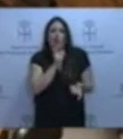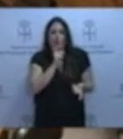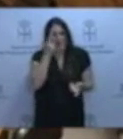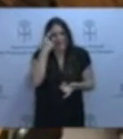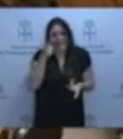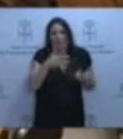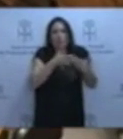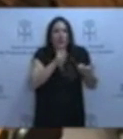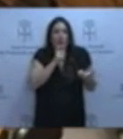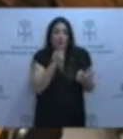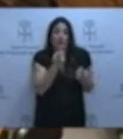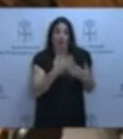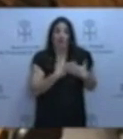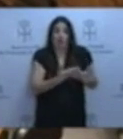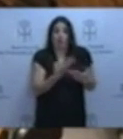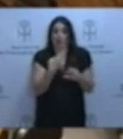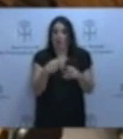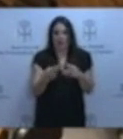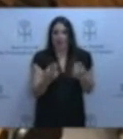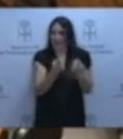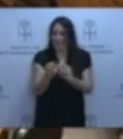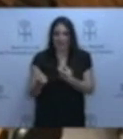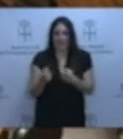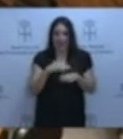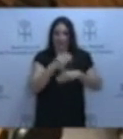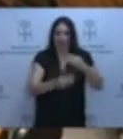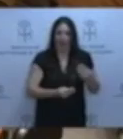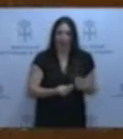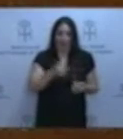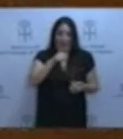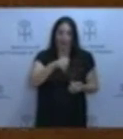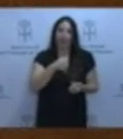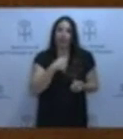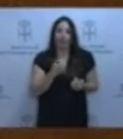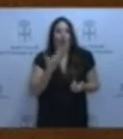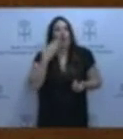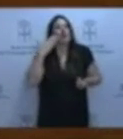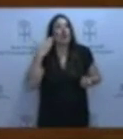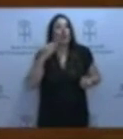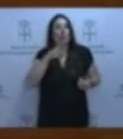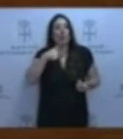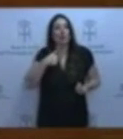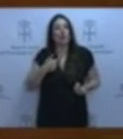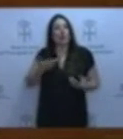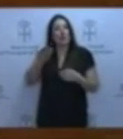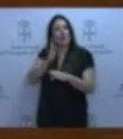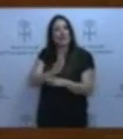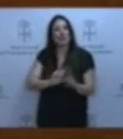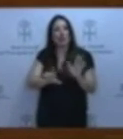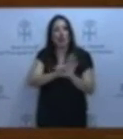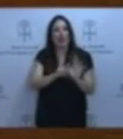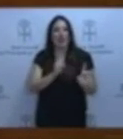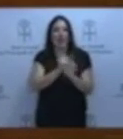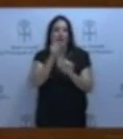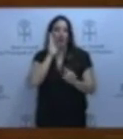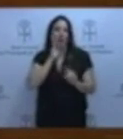la corrupción. Falta voluntad política para hacerlo. Yo aquí tengo el honor de presentar una ley anticorrupción elaborada por el